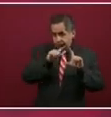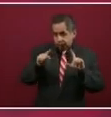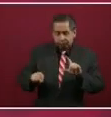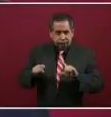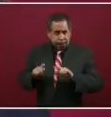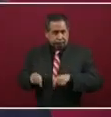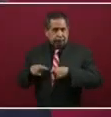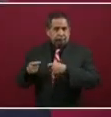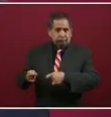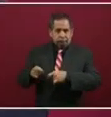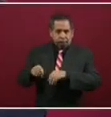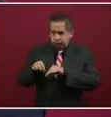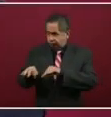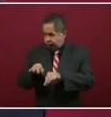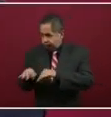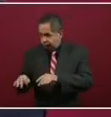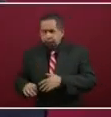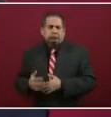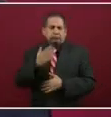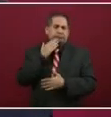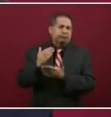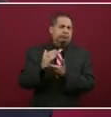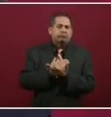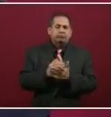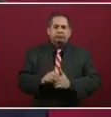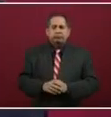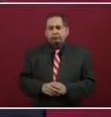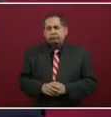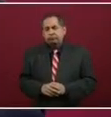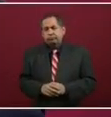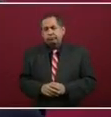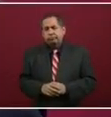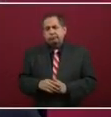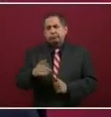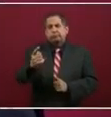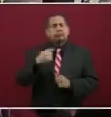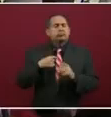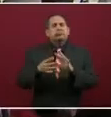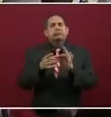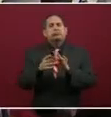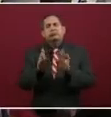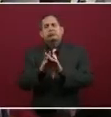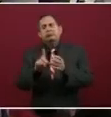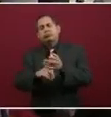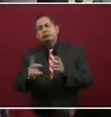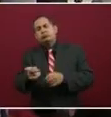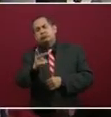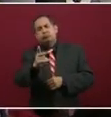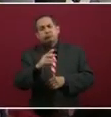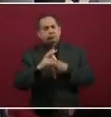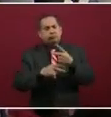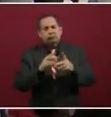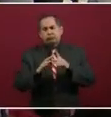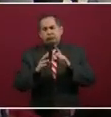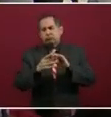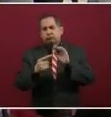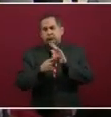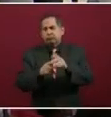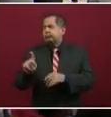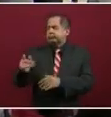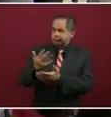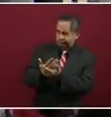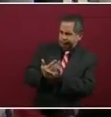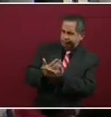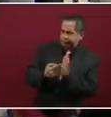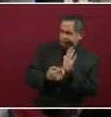vamos a resolver el problema. ¿Puede darnos un adelanto, presidente, manera sobre ese plan de desarrollo? Vamos a esperar para que se